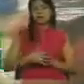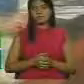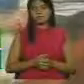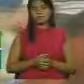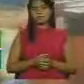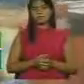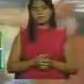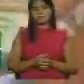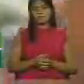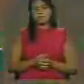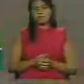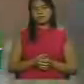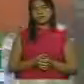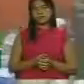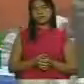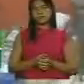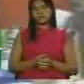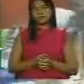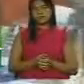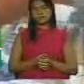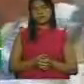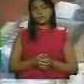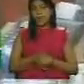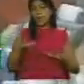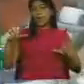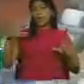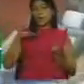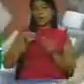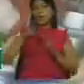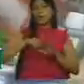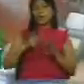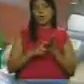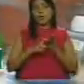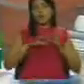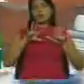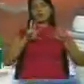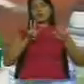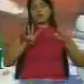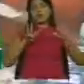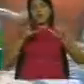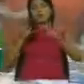uno de nosotros. Una cifra que probablemente encierra todo.